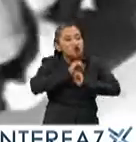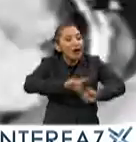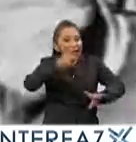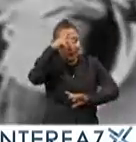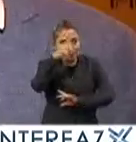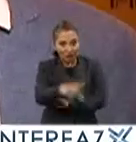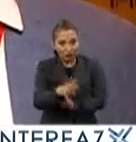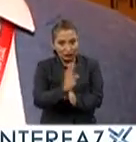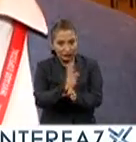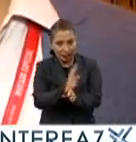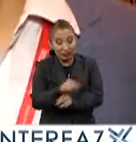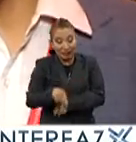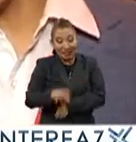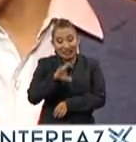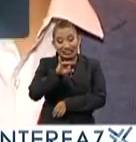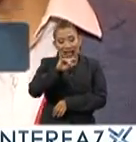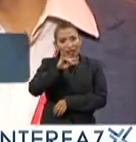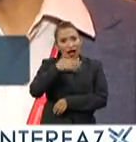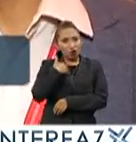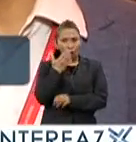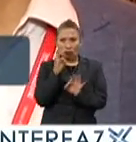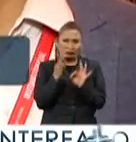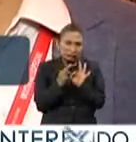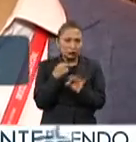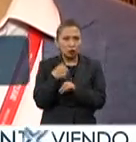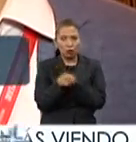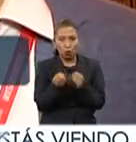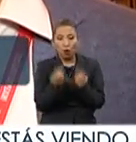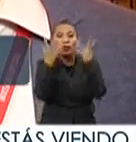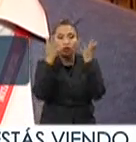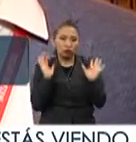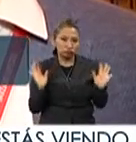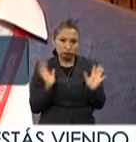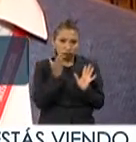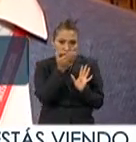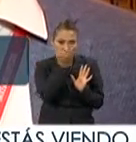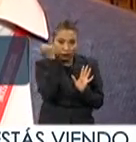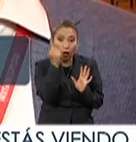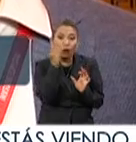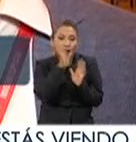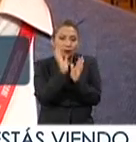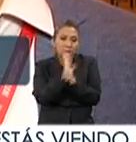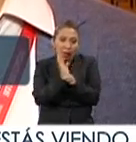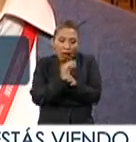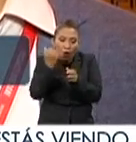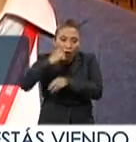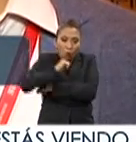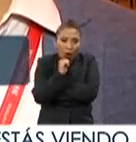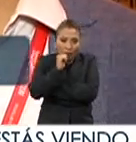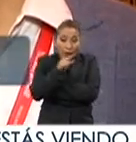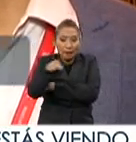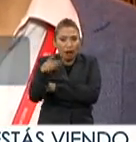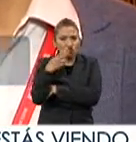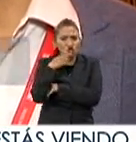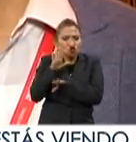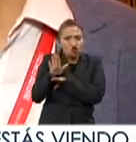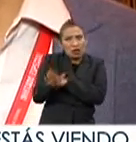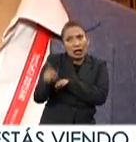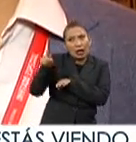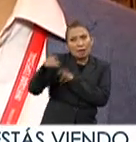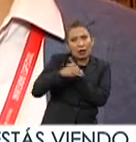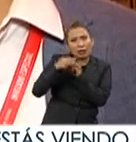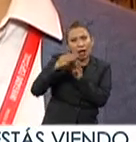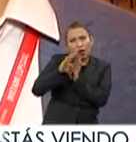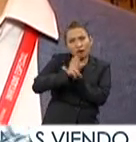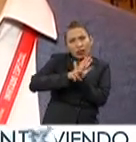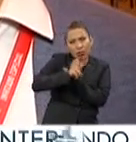nuestro país. La Cineteca Nacional, no tengo el número exacto lamentablemente de las películas, pero resguardamos en